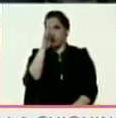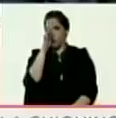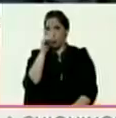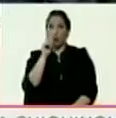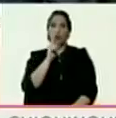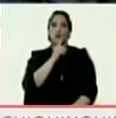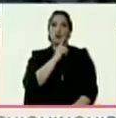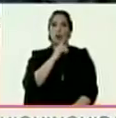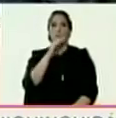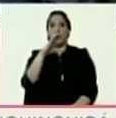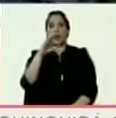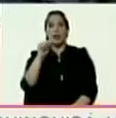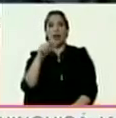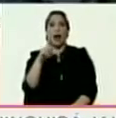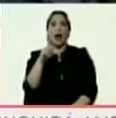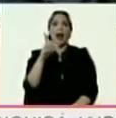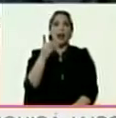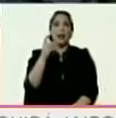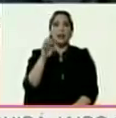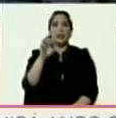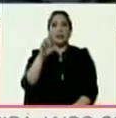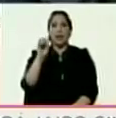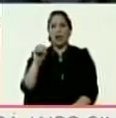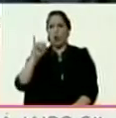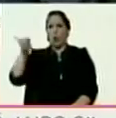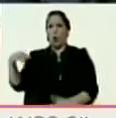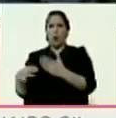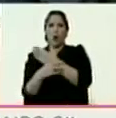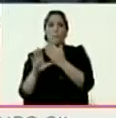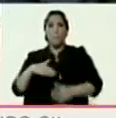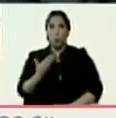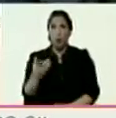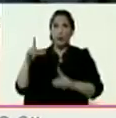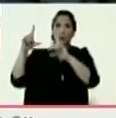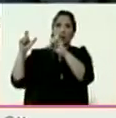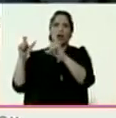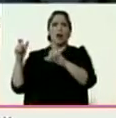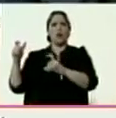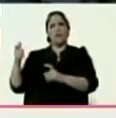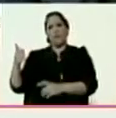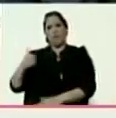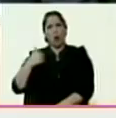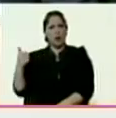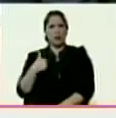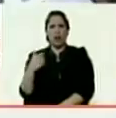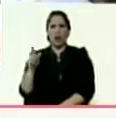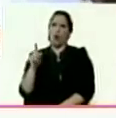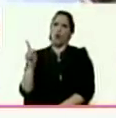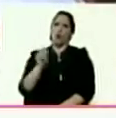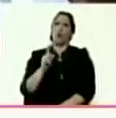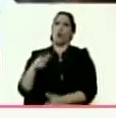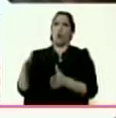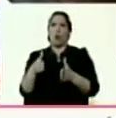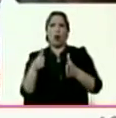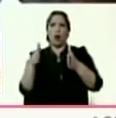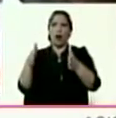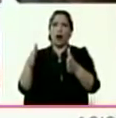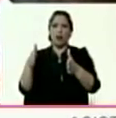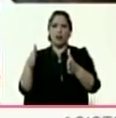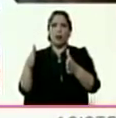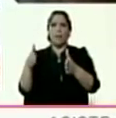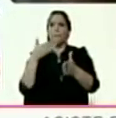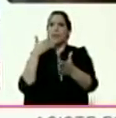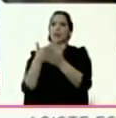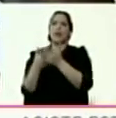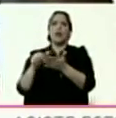Calderón Berti, que dice, no sé quién, Juan Guaidó, puede haber sacado esa foto con cualquiera. Uno no va por la calle pidiéndole las cédulas